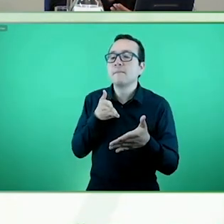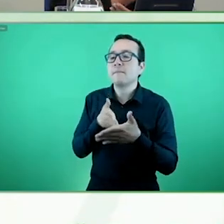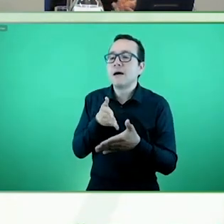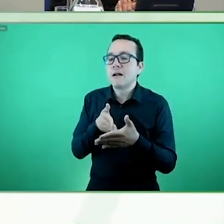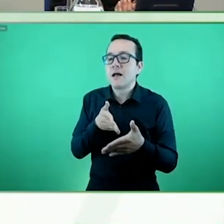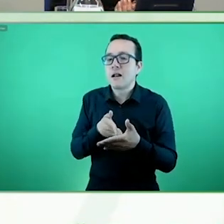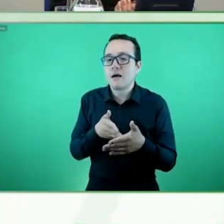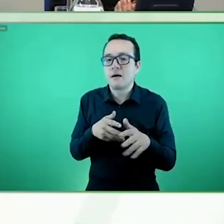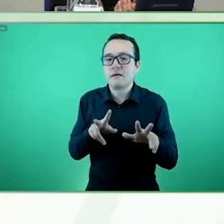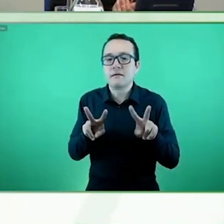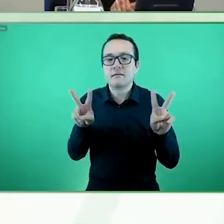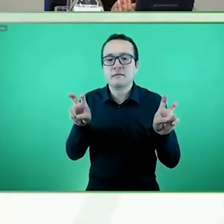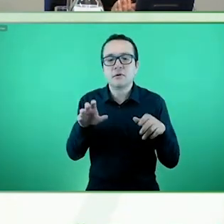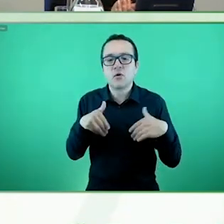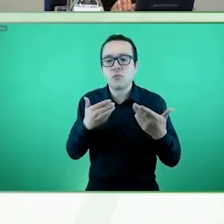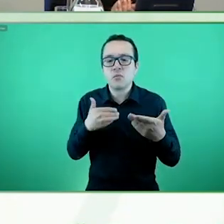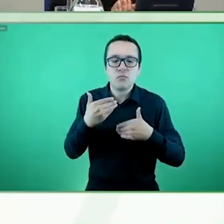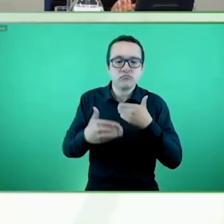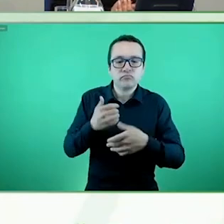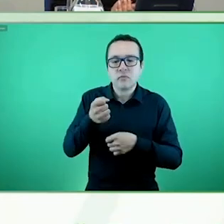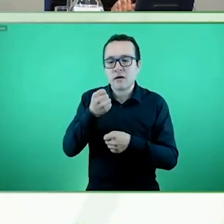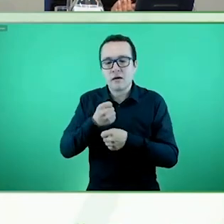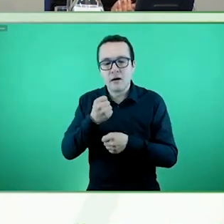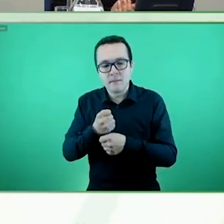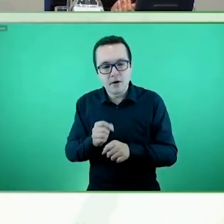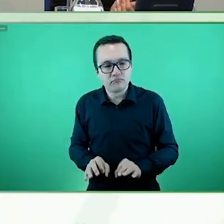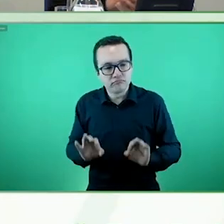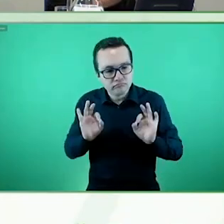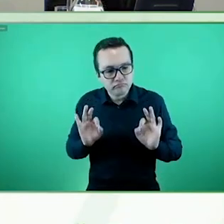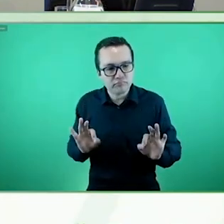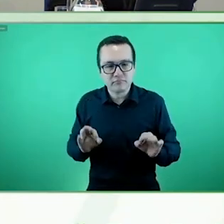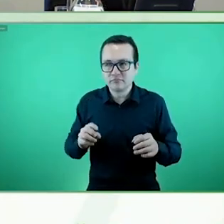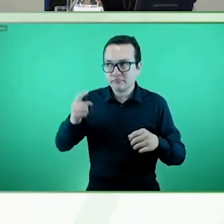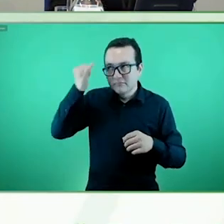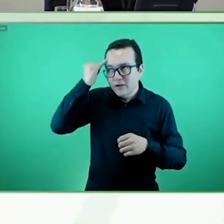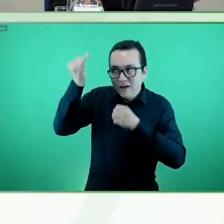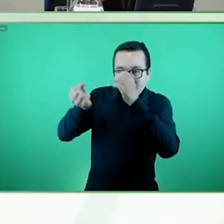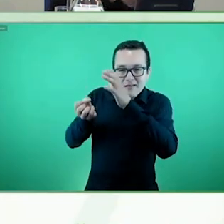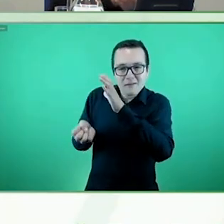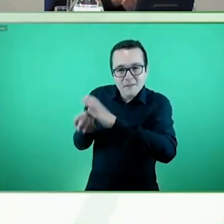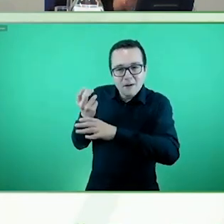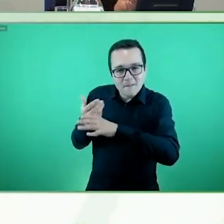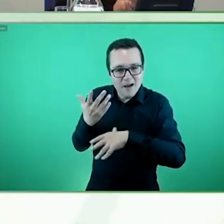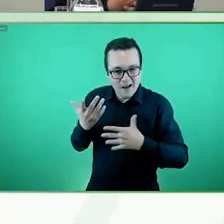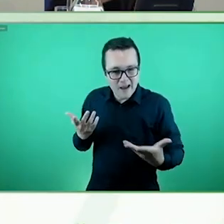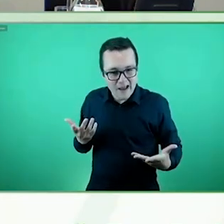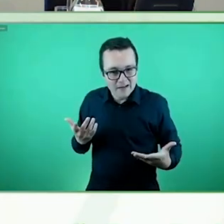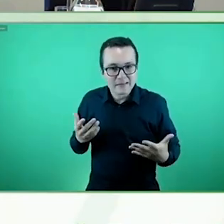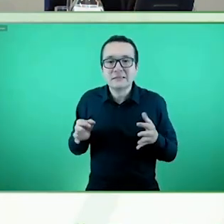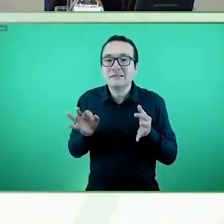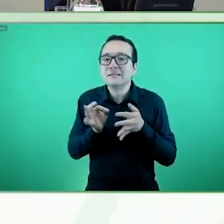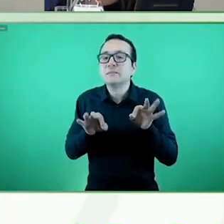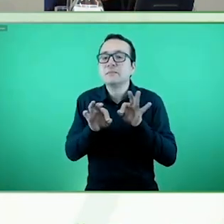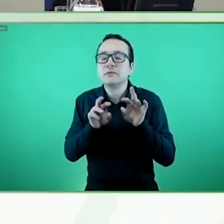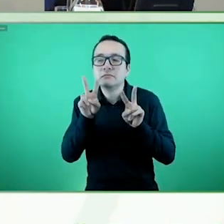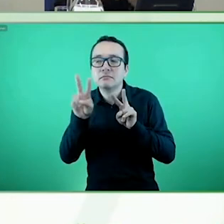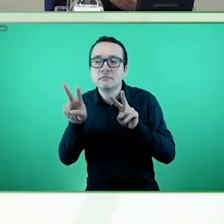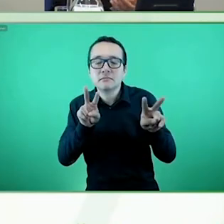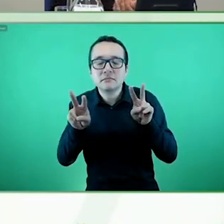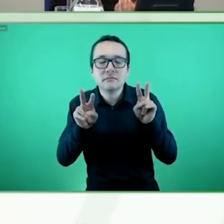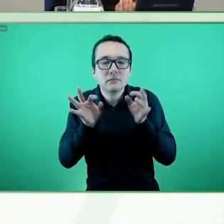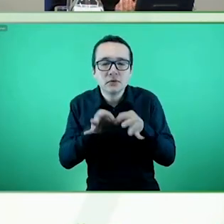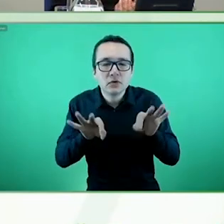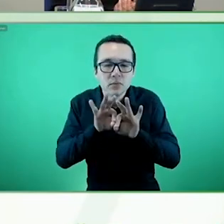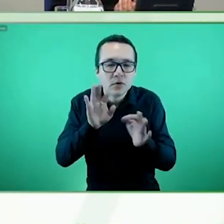emprendedurismo y al acceso, es importante que identifiquemos algunos pilares, no solamente esto, pero que llevemos de